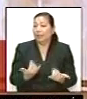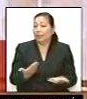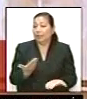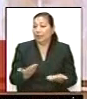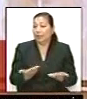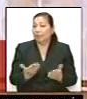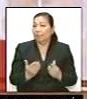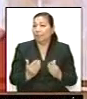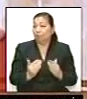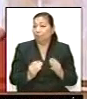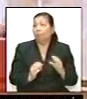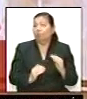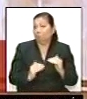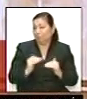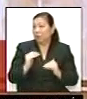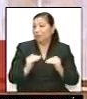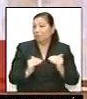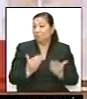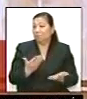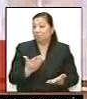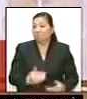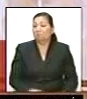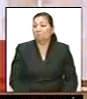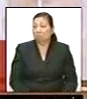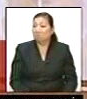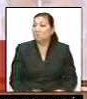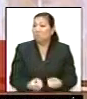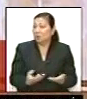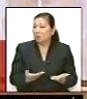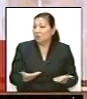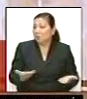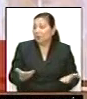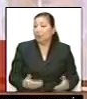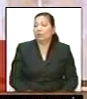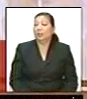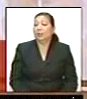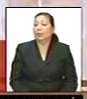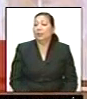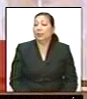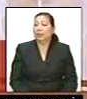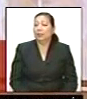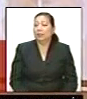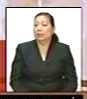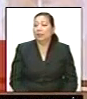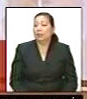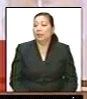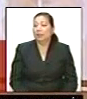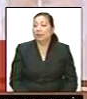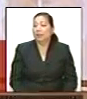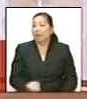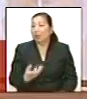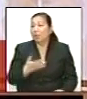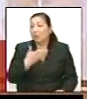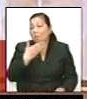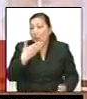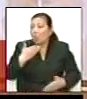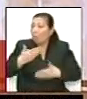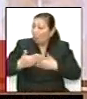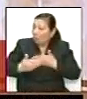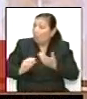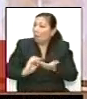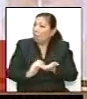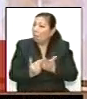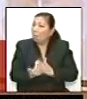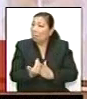esta etapa, que nos parece bastante lógica, ya en fin, ha ido mejorando mucho, y ya